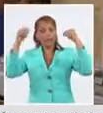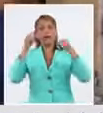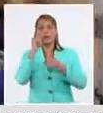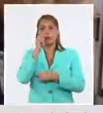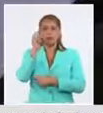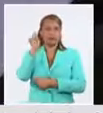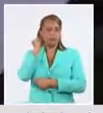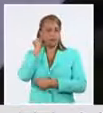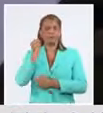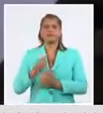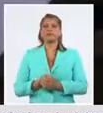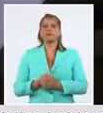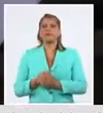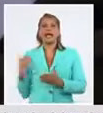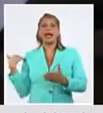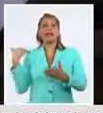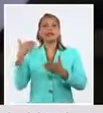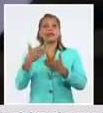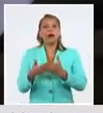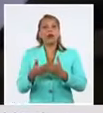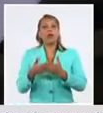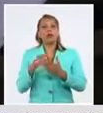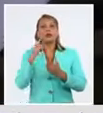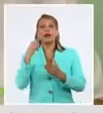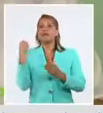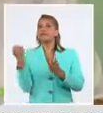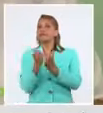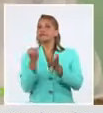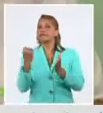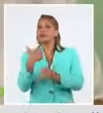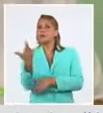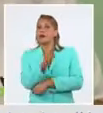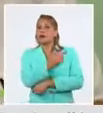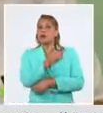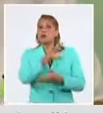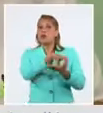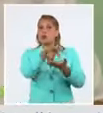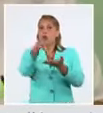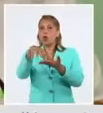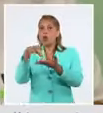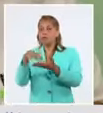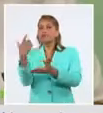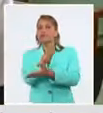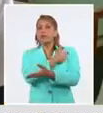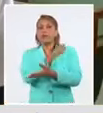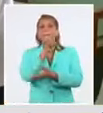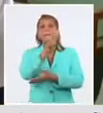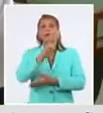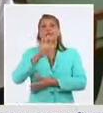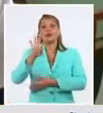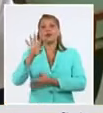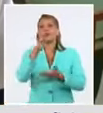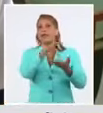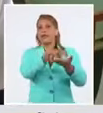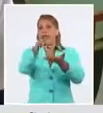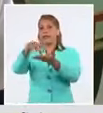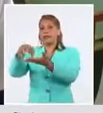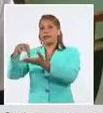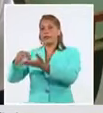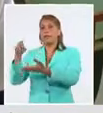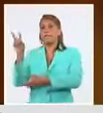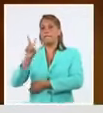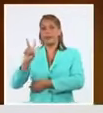Hemos logrado hasta la fecha certificar más de 200 puntos de vacunación en los 24 estados del país,